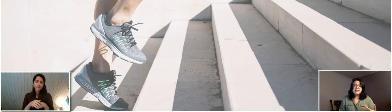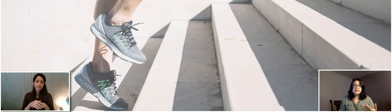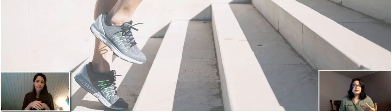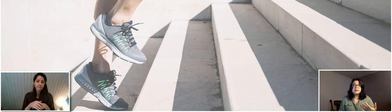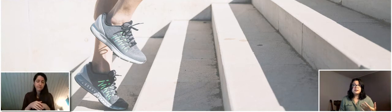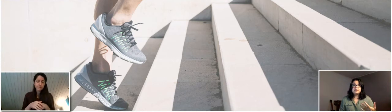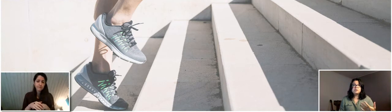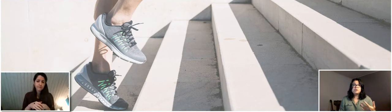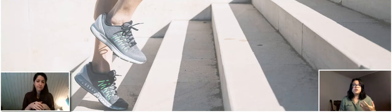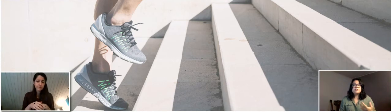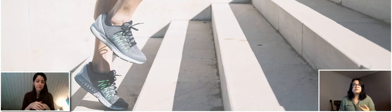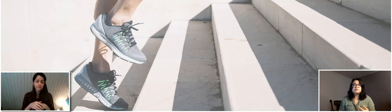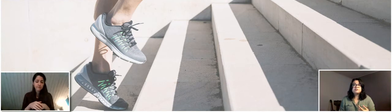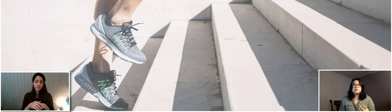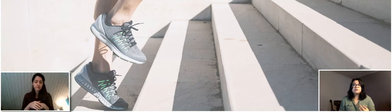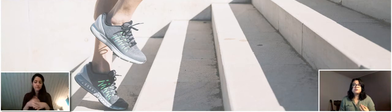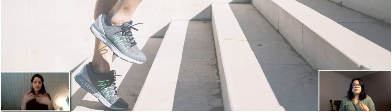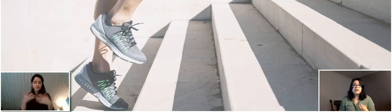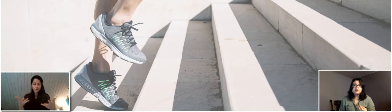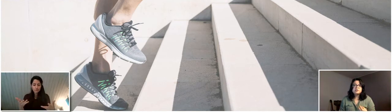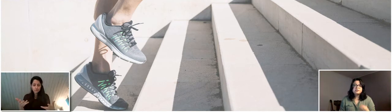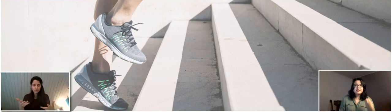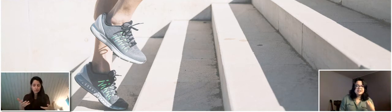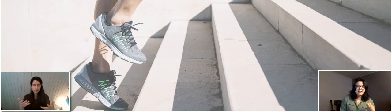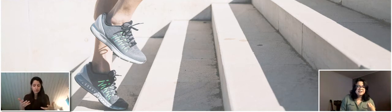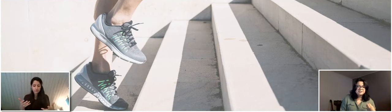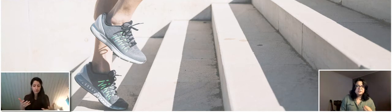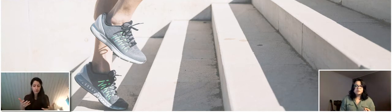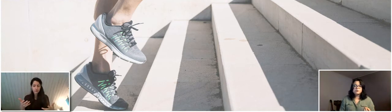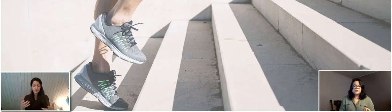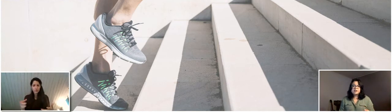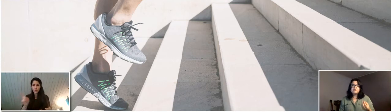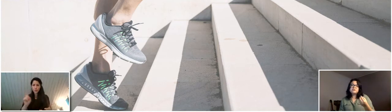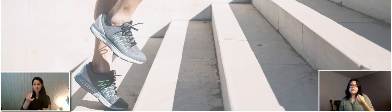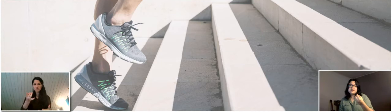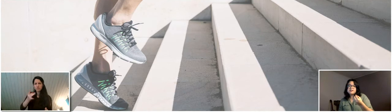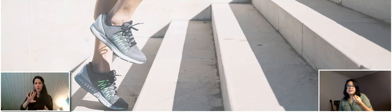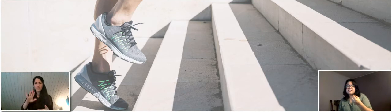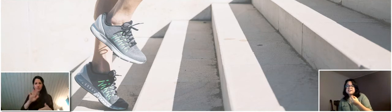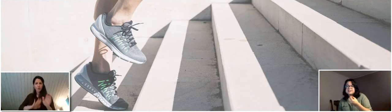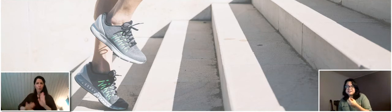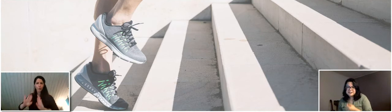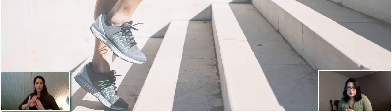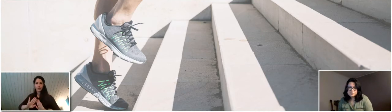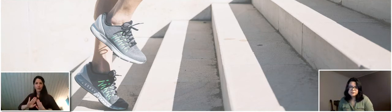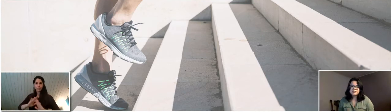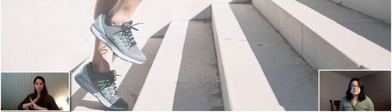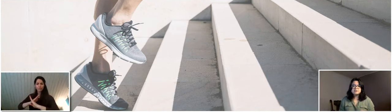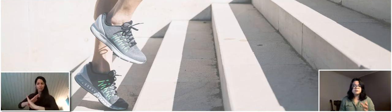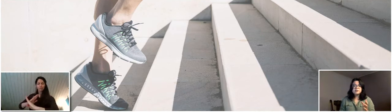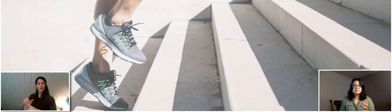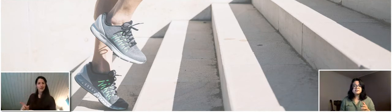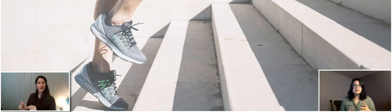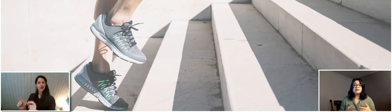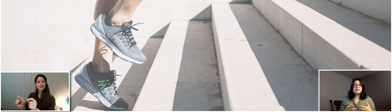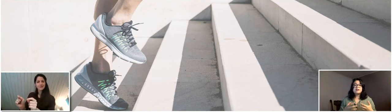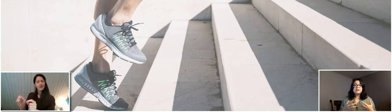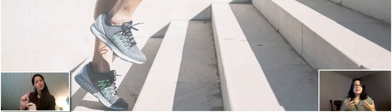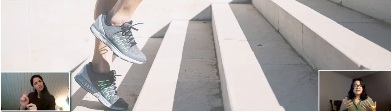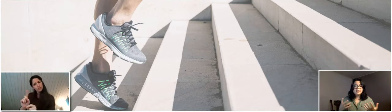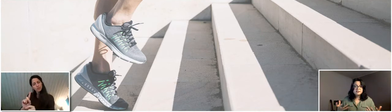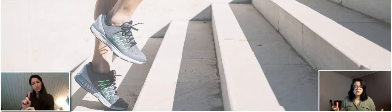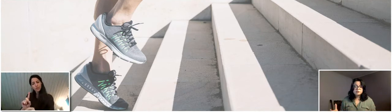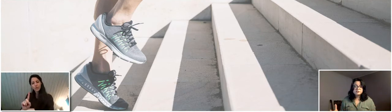Así que no es cuidarnos del cáncer o cuidarnos de tal cosa, sino es